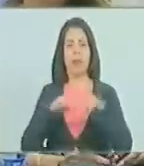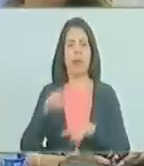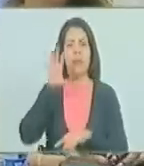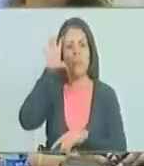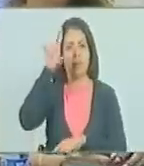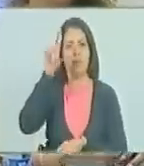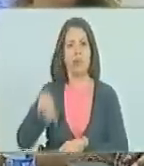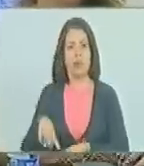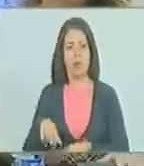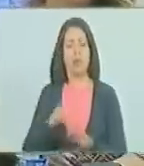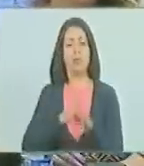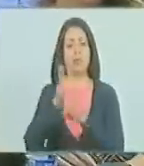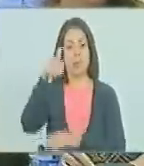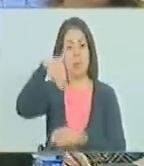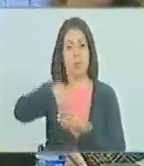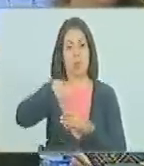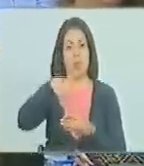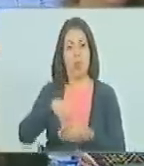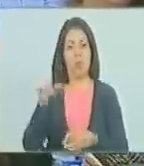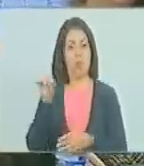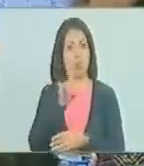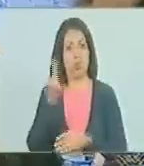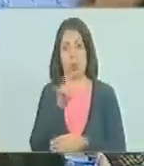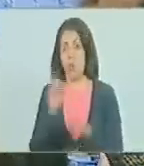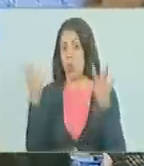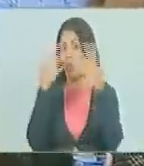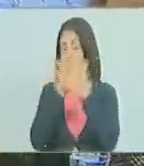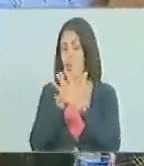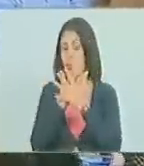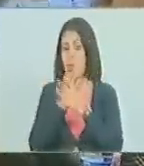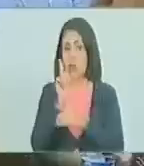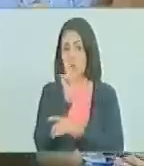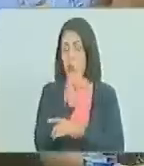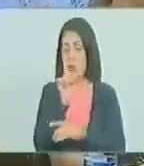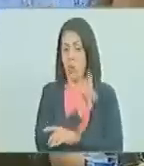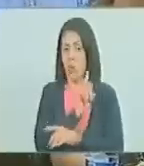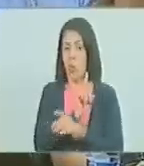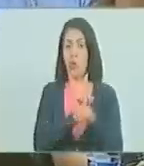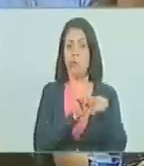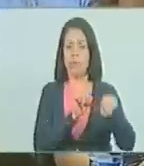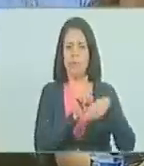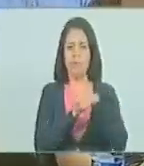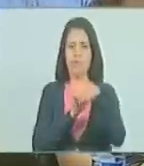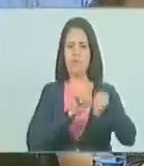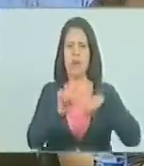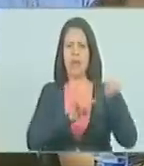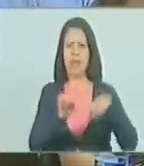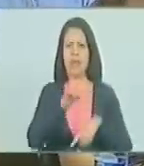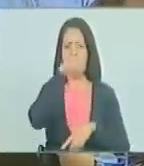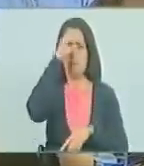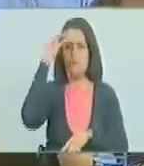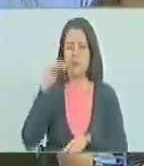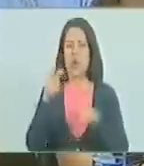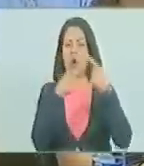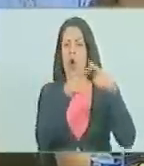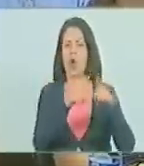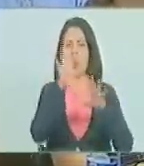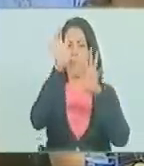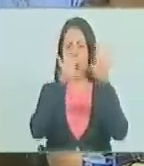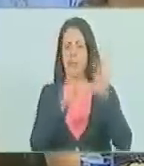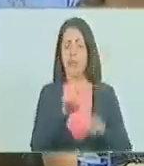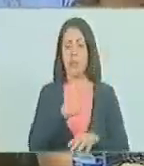país también por la vía del voto. No nos sigan confundiendo con los muchachos de mandado de Trump y los demás